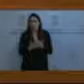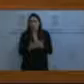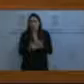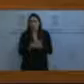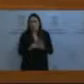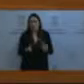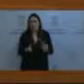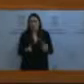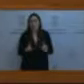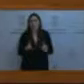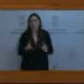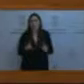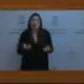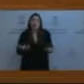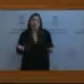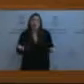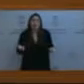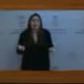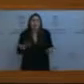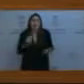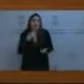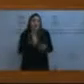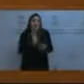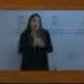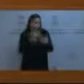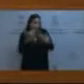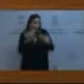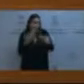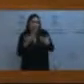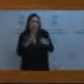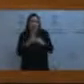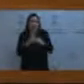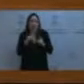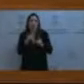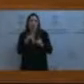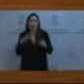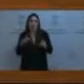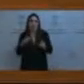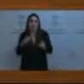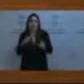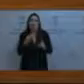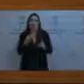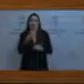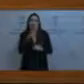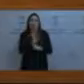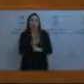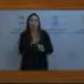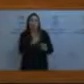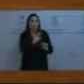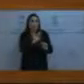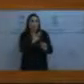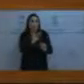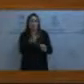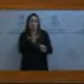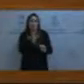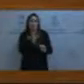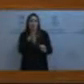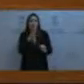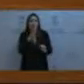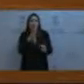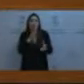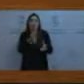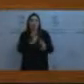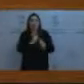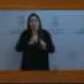ley, no de ley, y reitero el agradecimiento al grupo proponente y a su portavoz que nos ha pues dado la